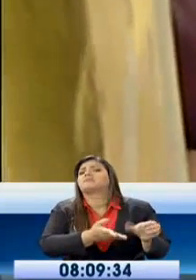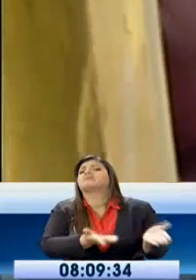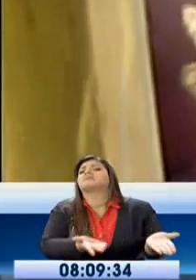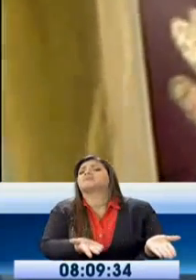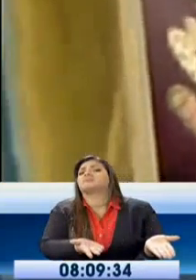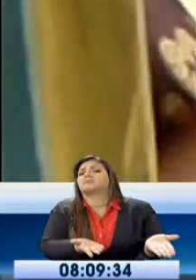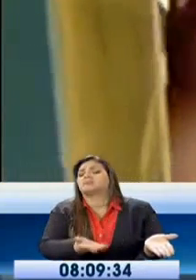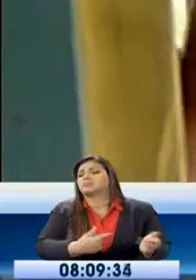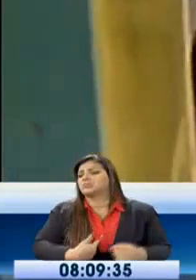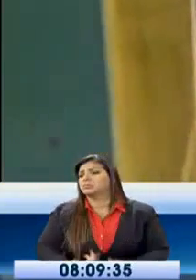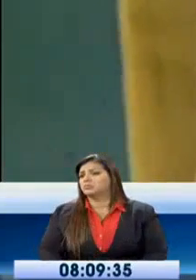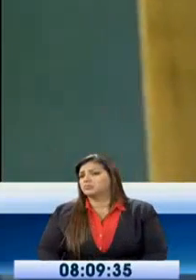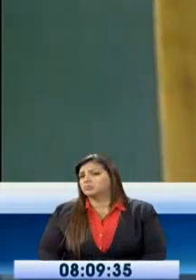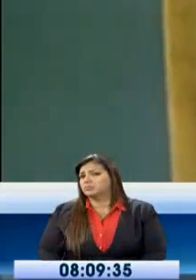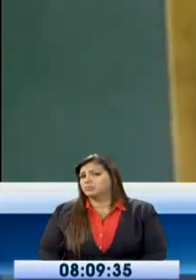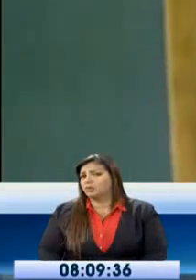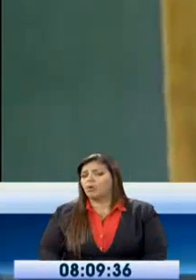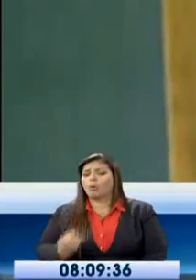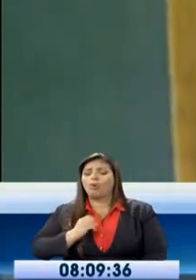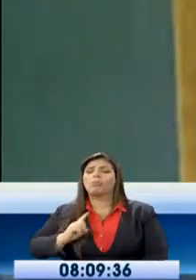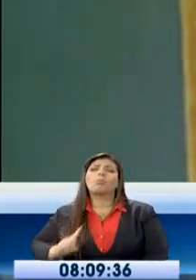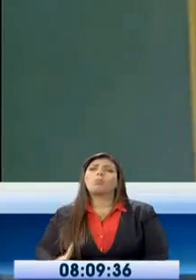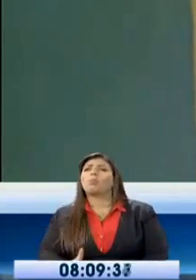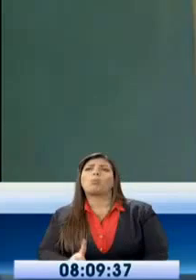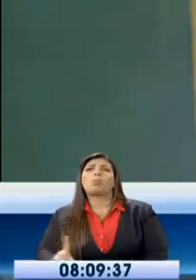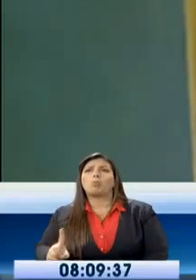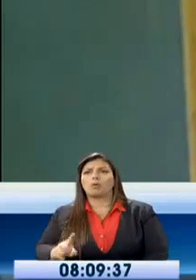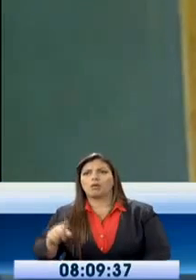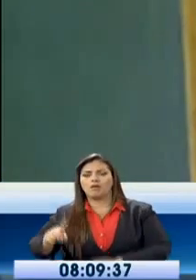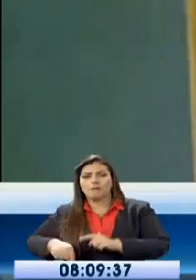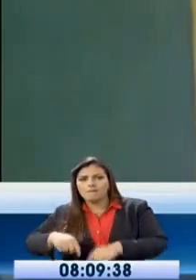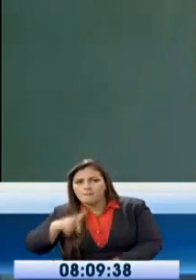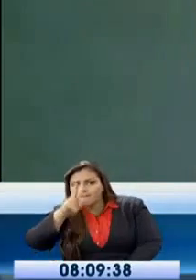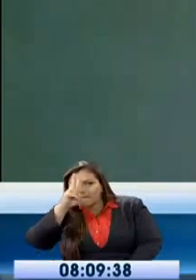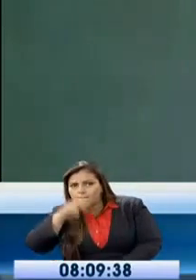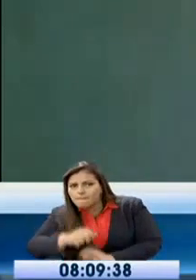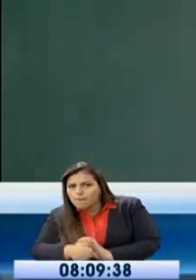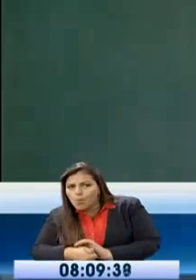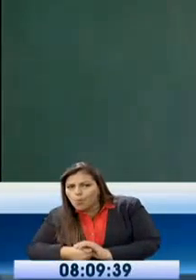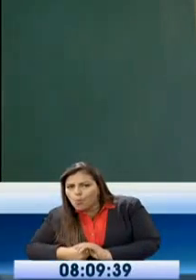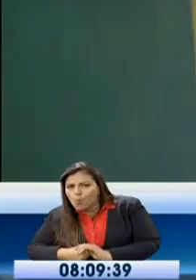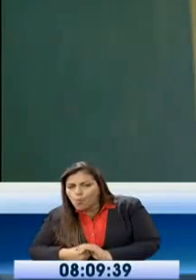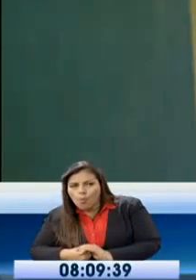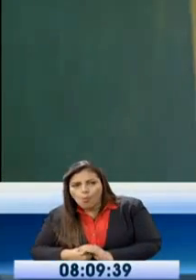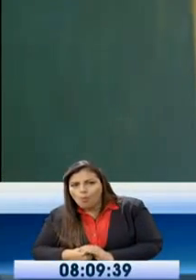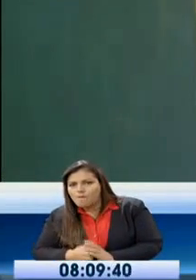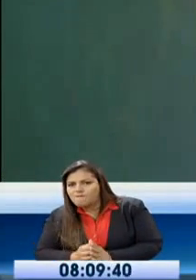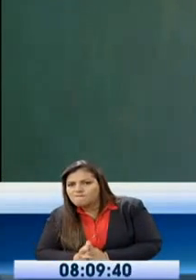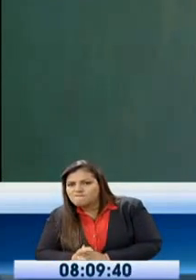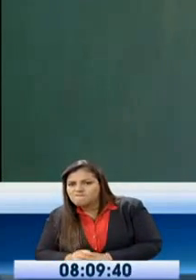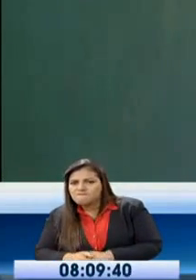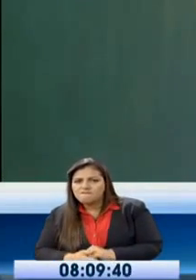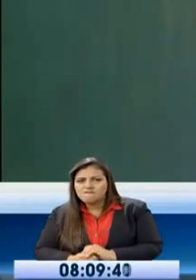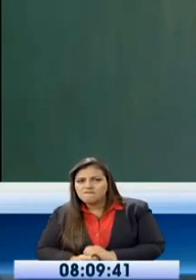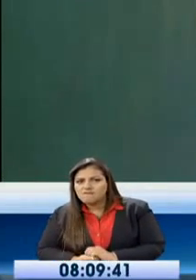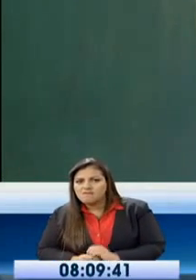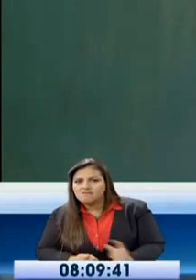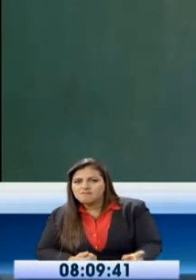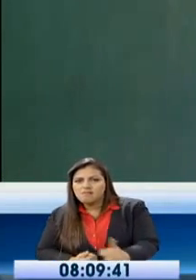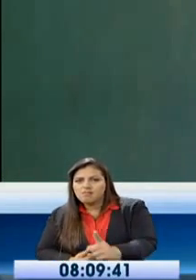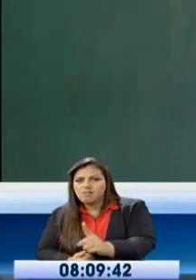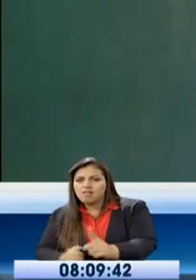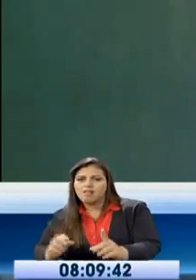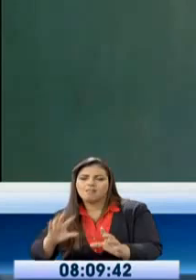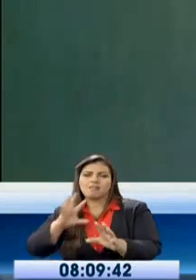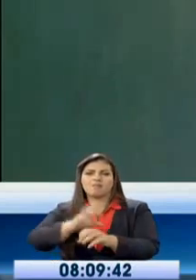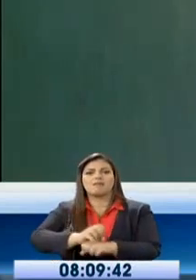esquina, porque ya están escondiéndose en las esquinas esperándonos, y si nuestra familia sale, lo mismo en zozobra. Ya no, ya es hora de que esto hay